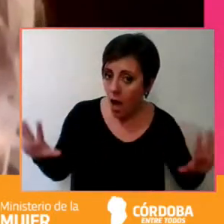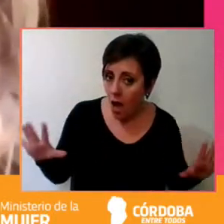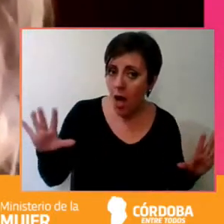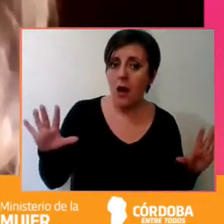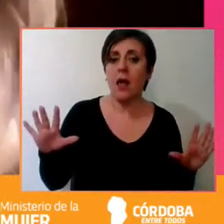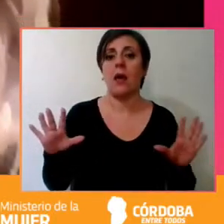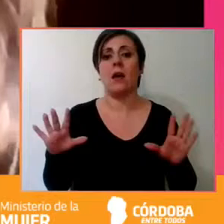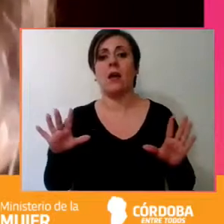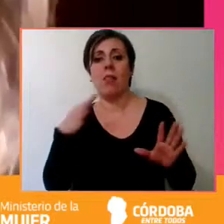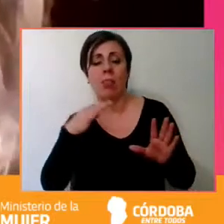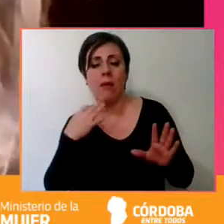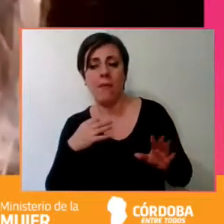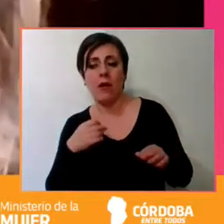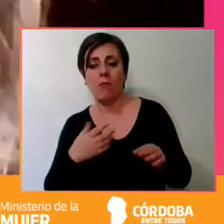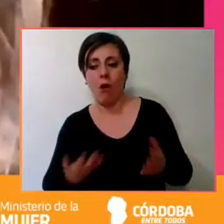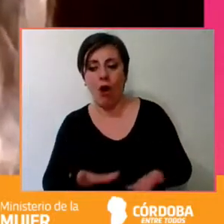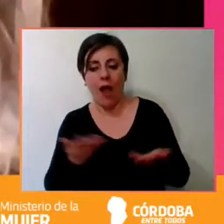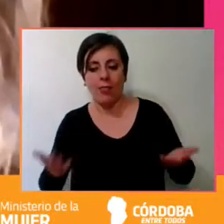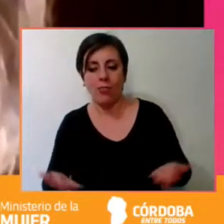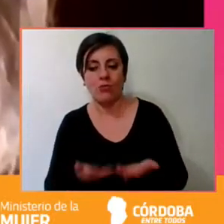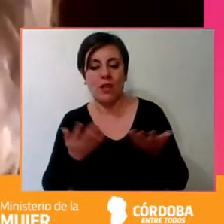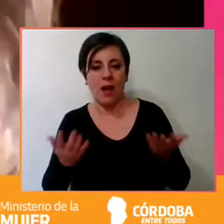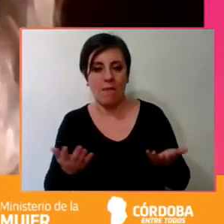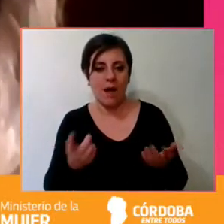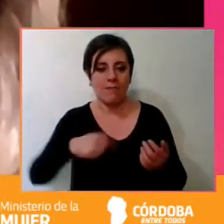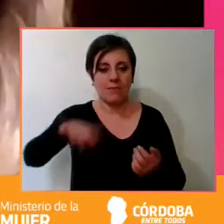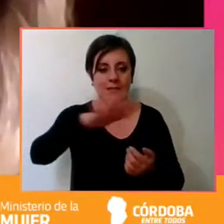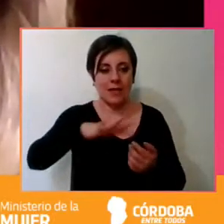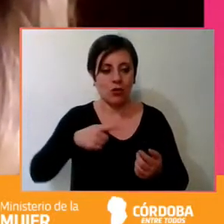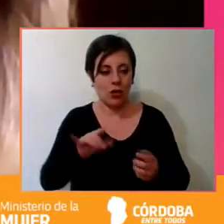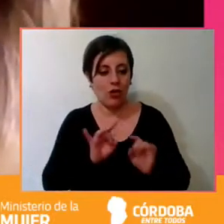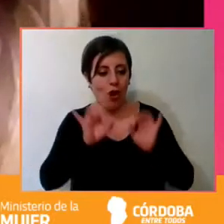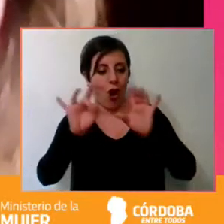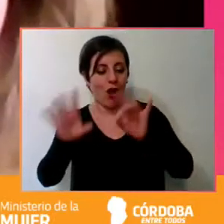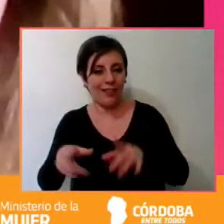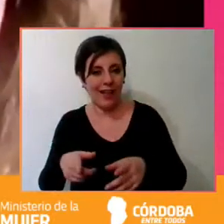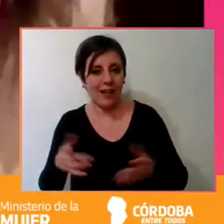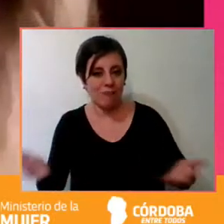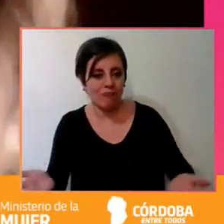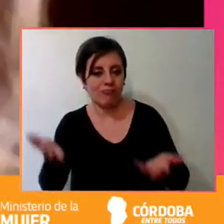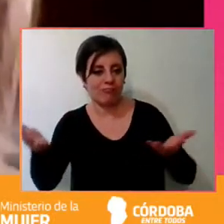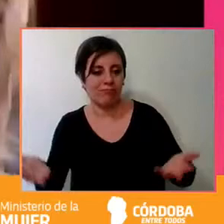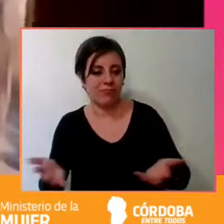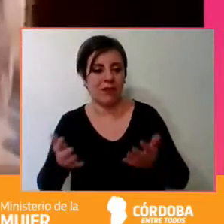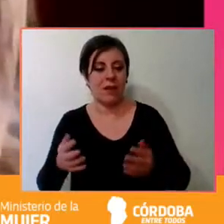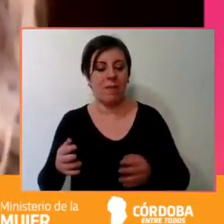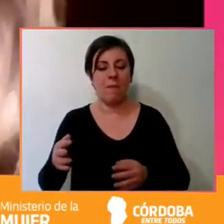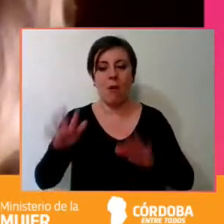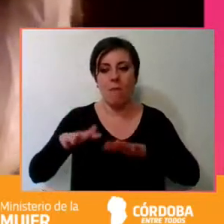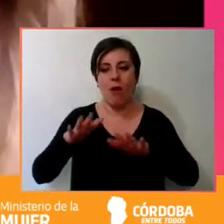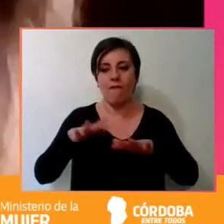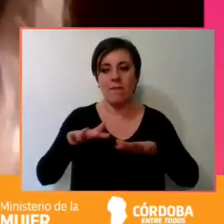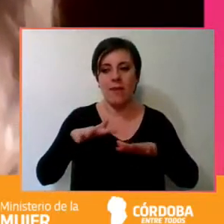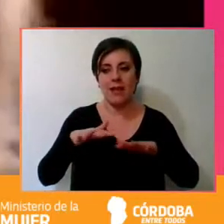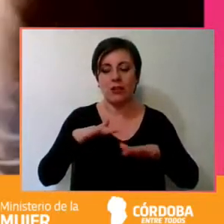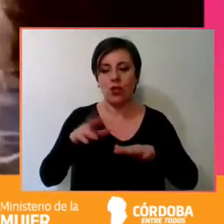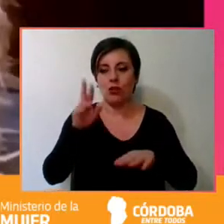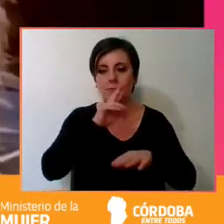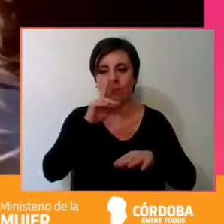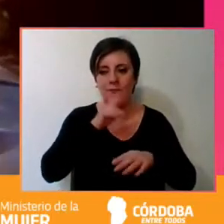vez más entusiasmar otros sectores para que este movimiento feminista, este movimiento por la